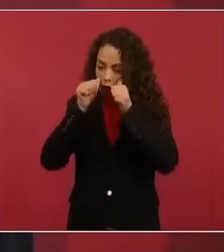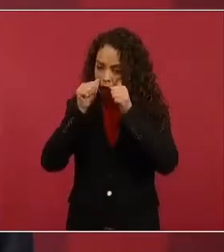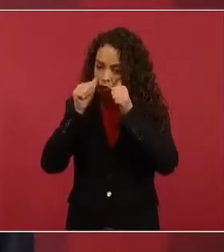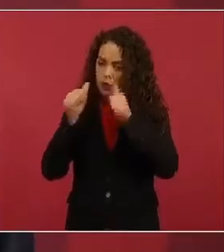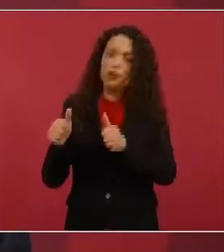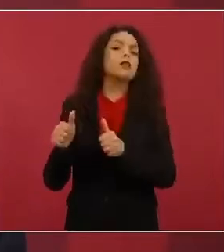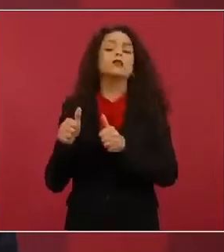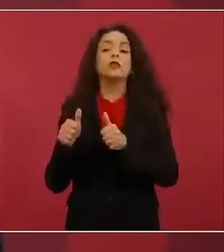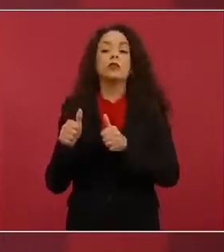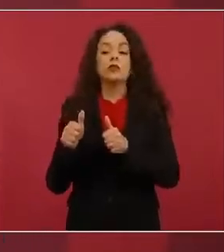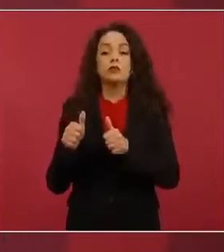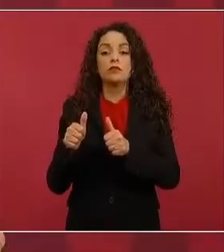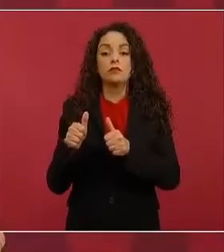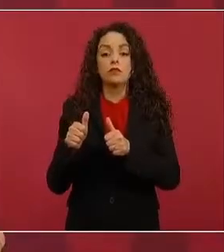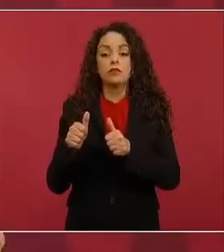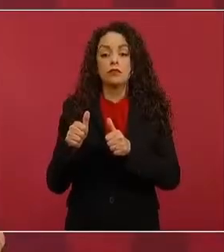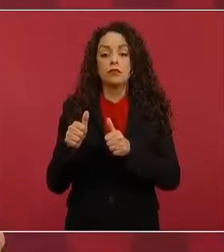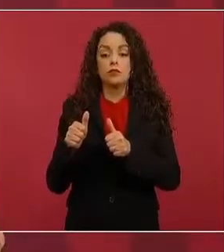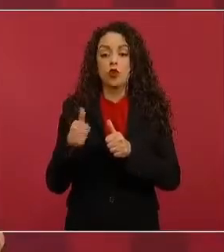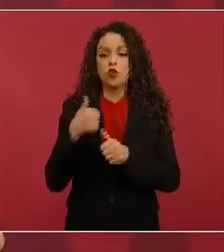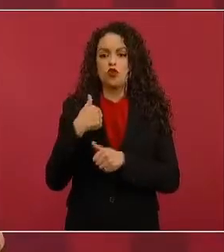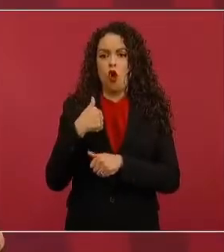hasta lo comenté